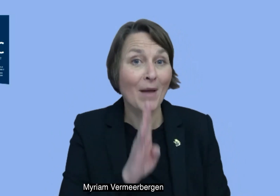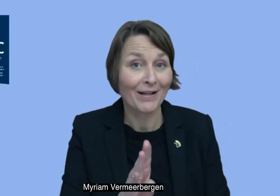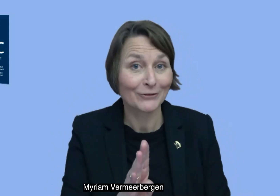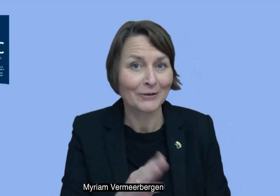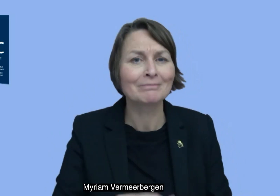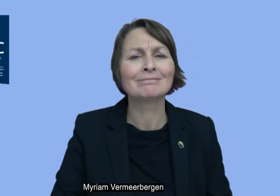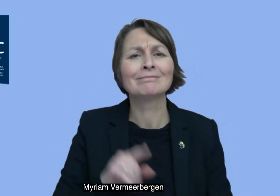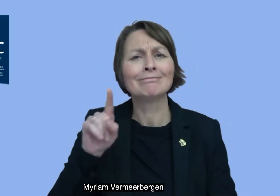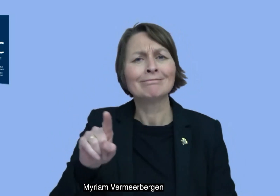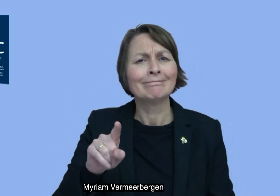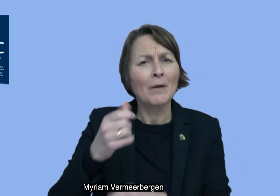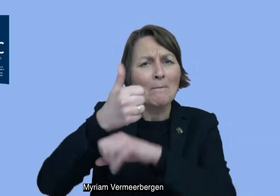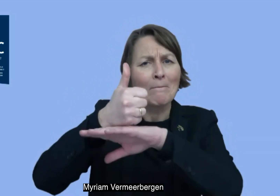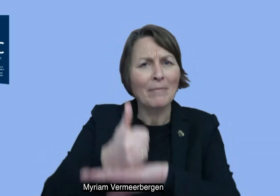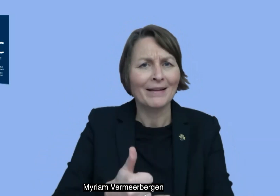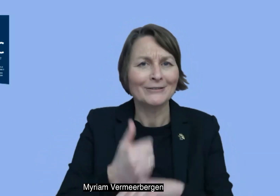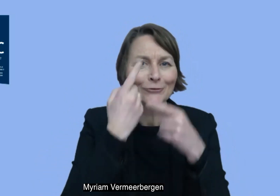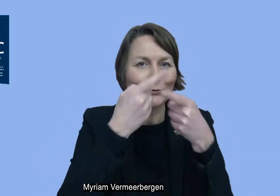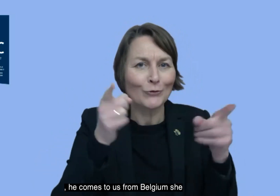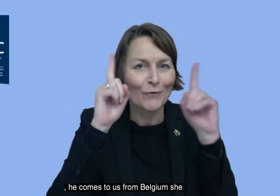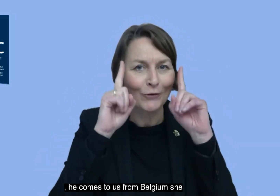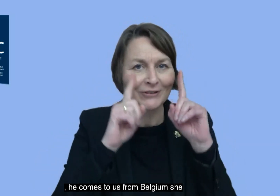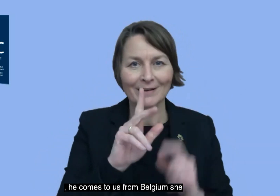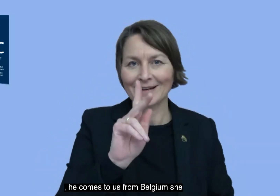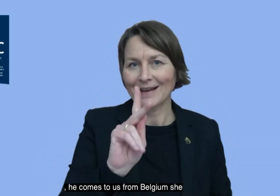Continuamos con Miriam Vermeerbergen.